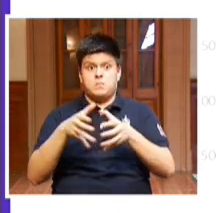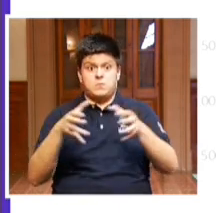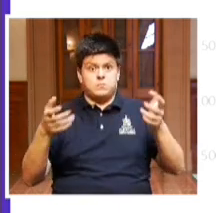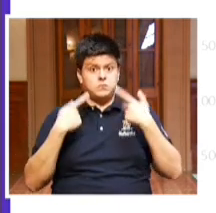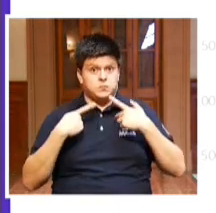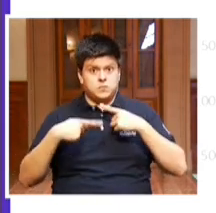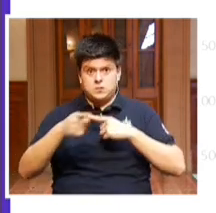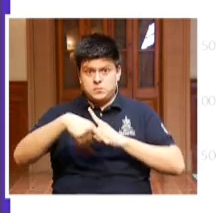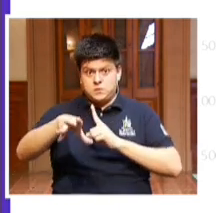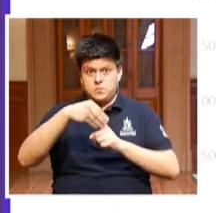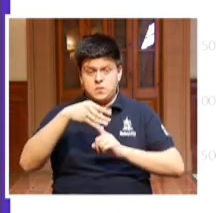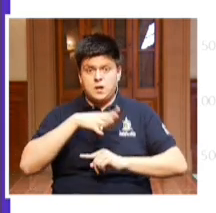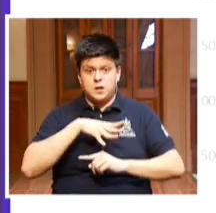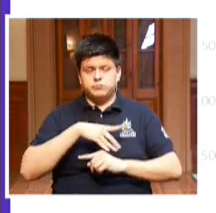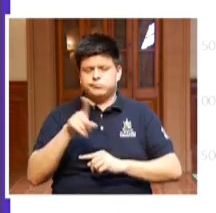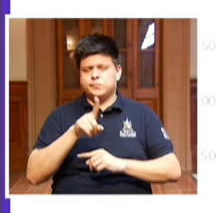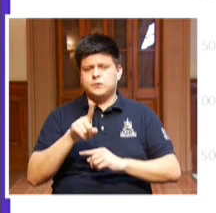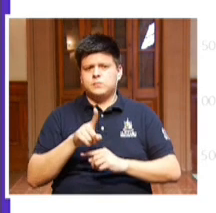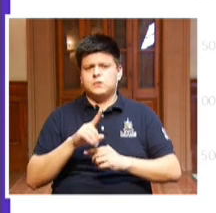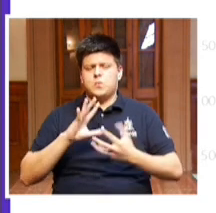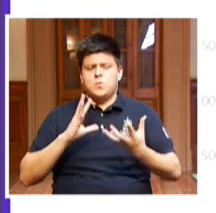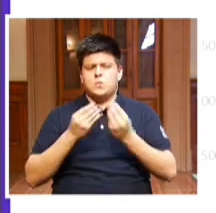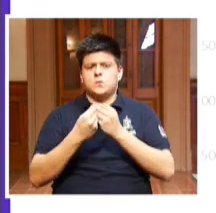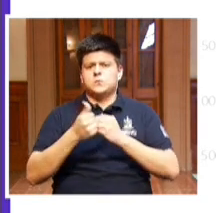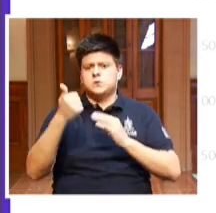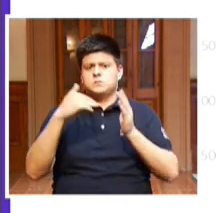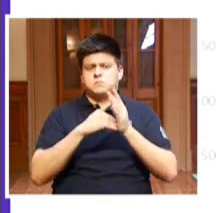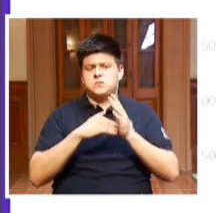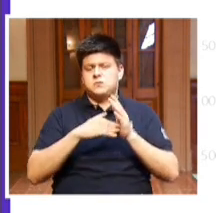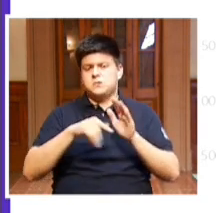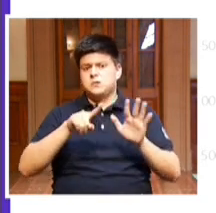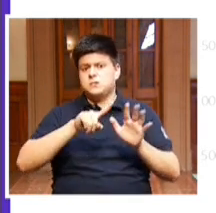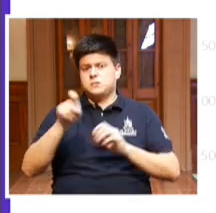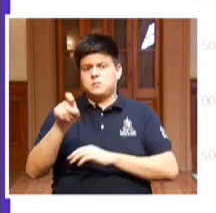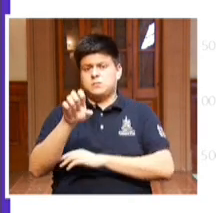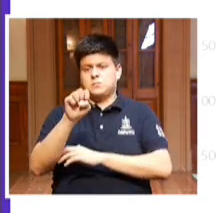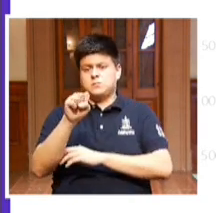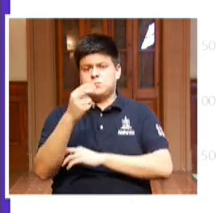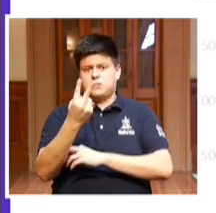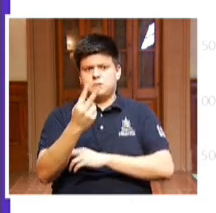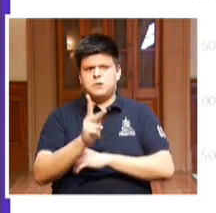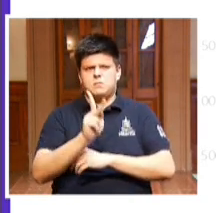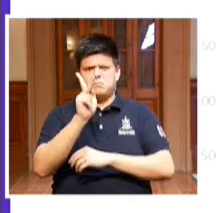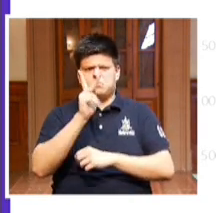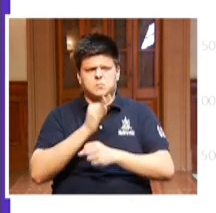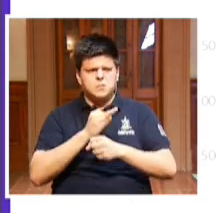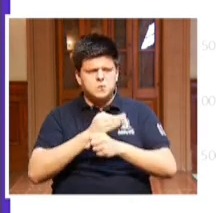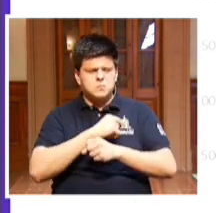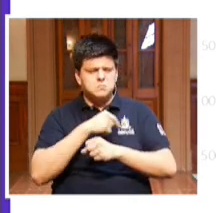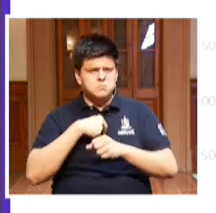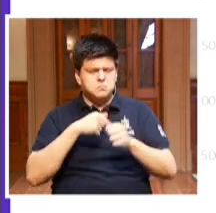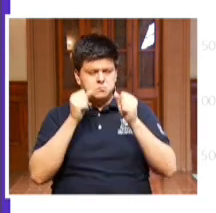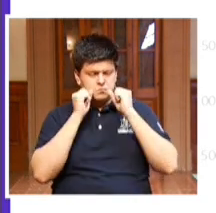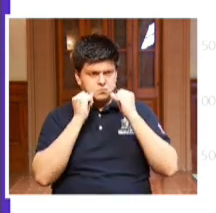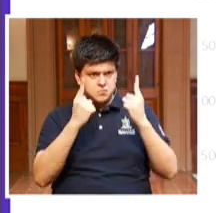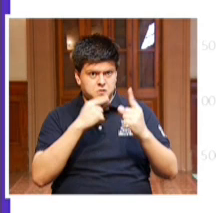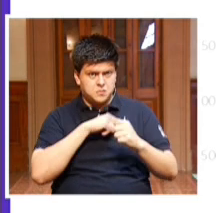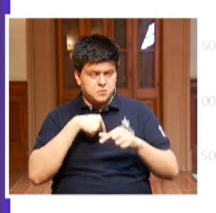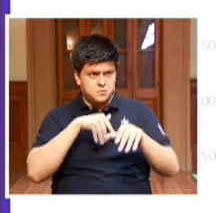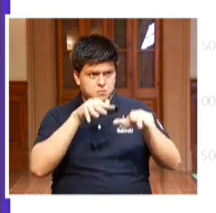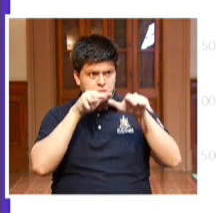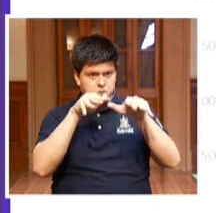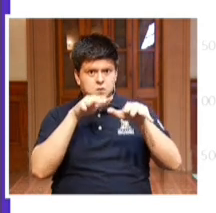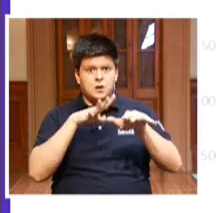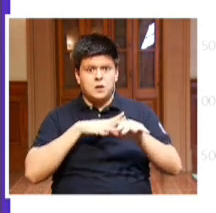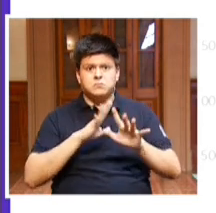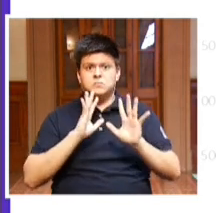casos, suman 6.162. Y lo que llama la atención ahorita es que ya hoy sí tenemos,